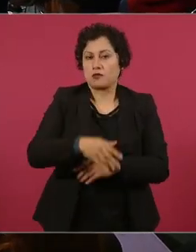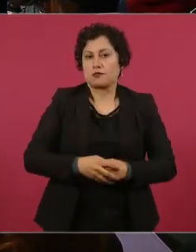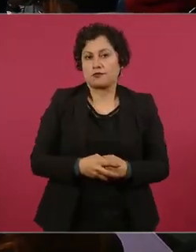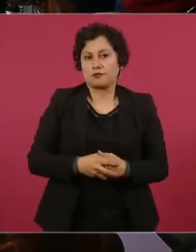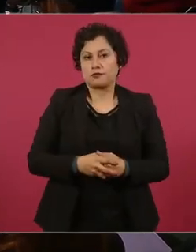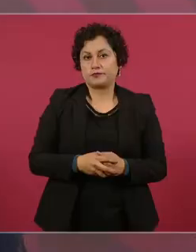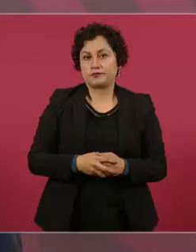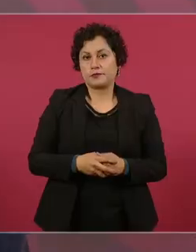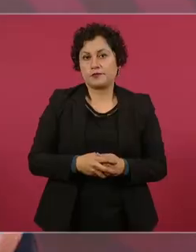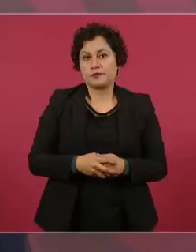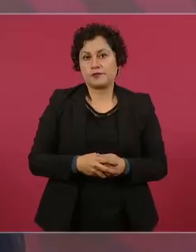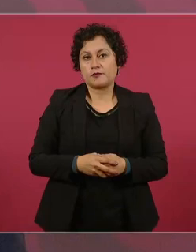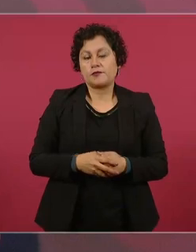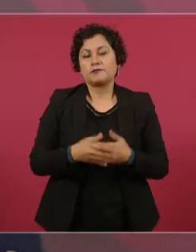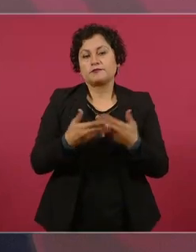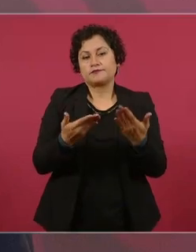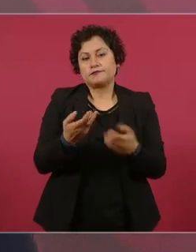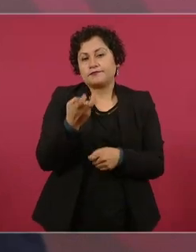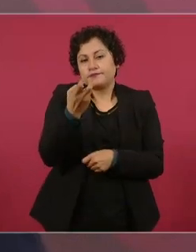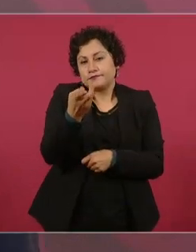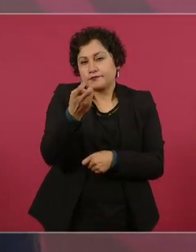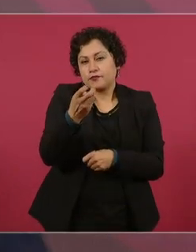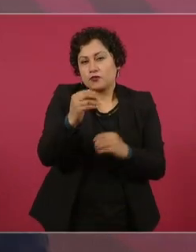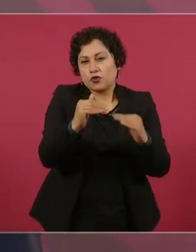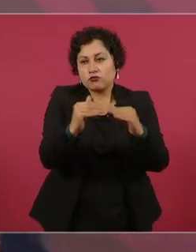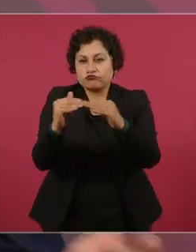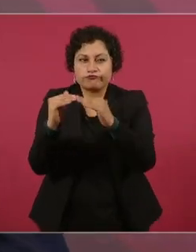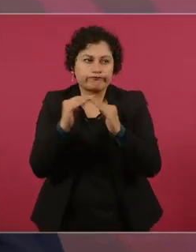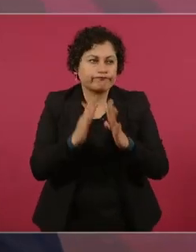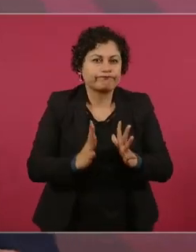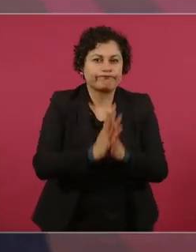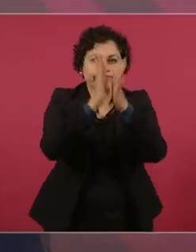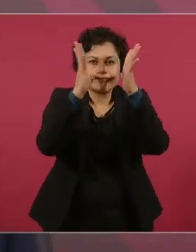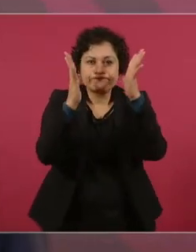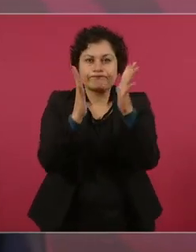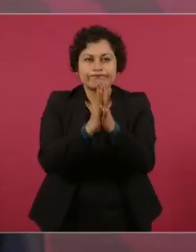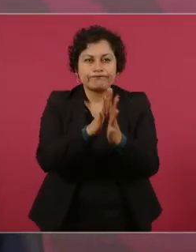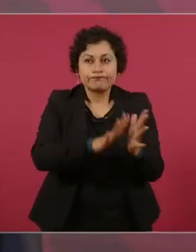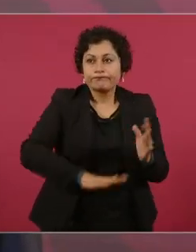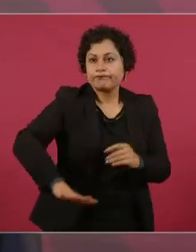es el método más recomendable.